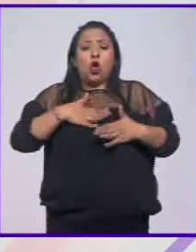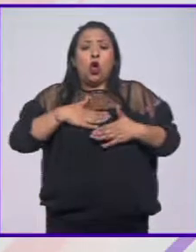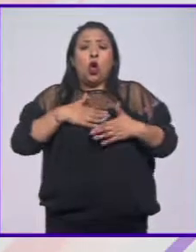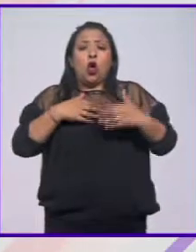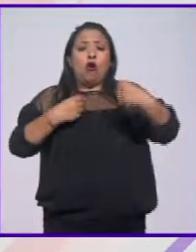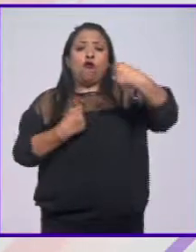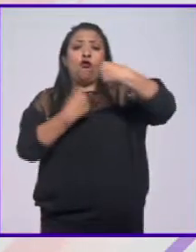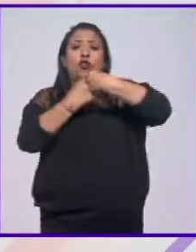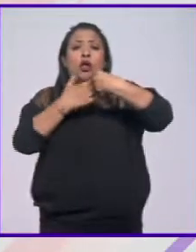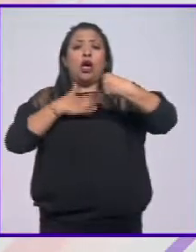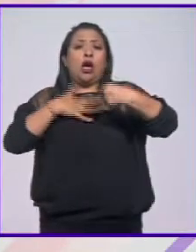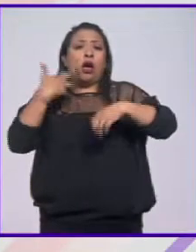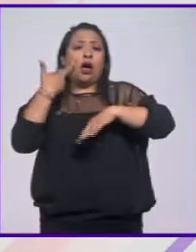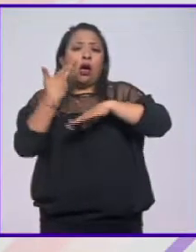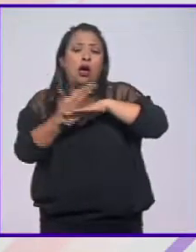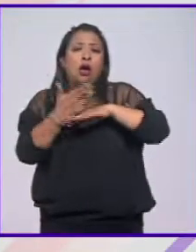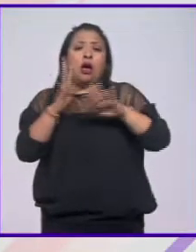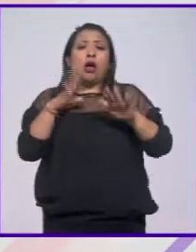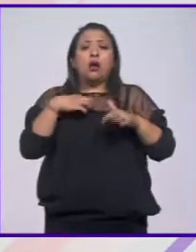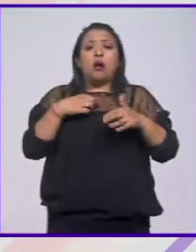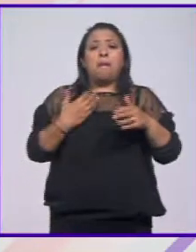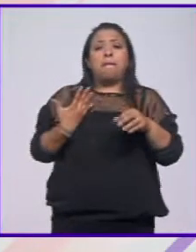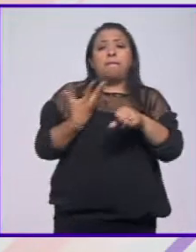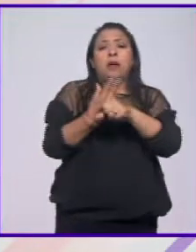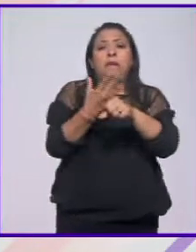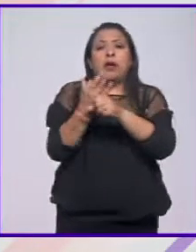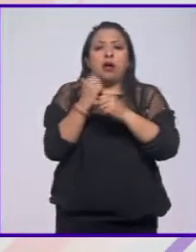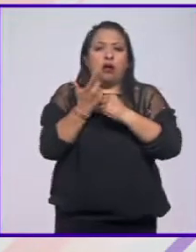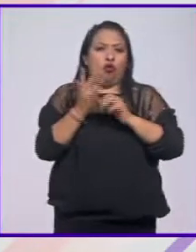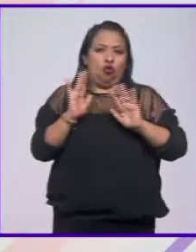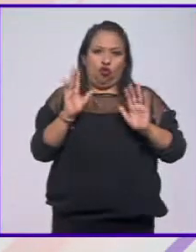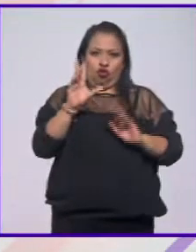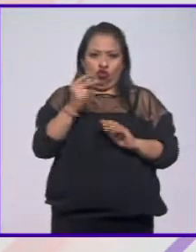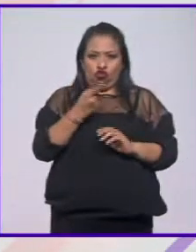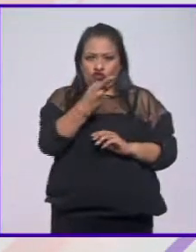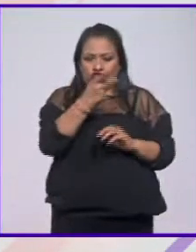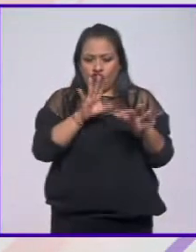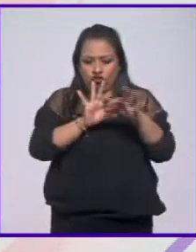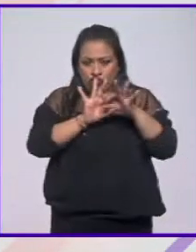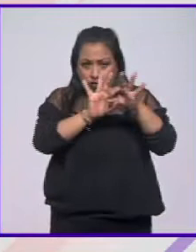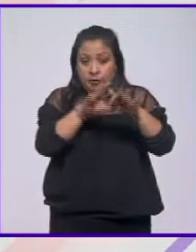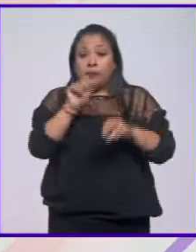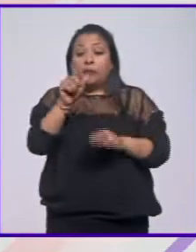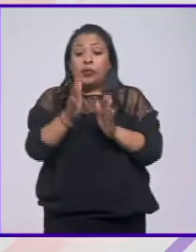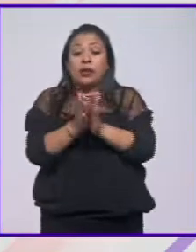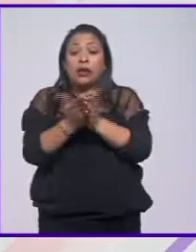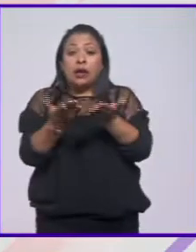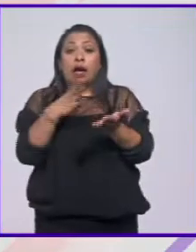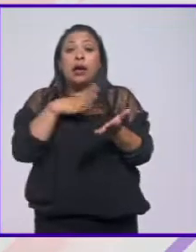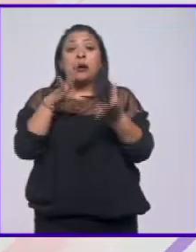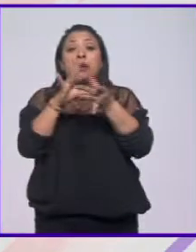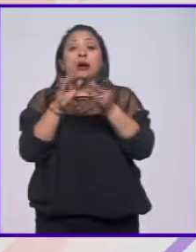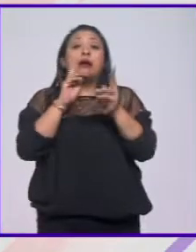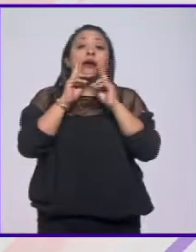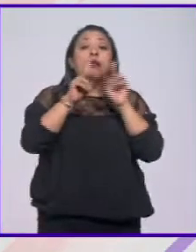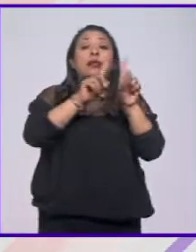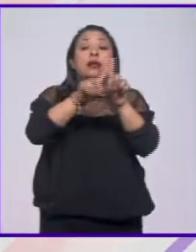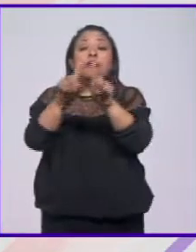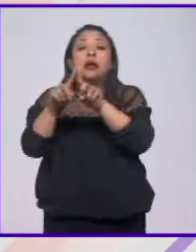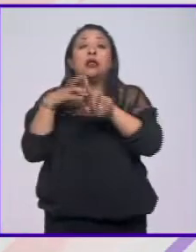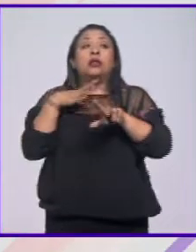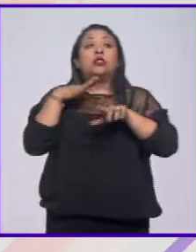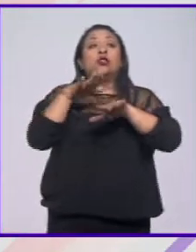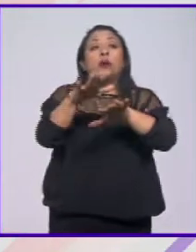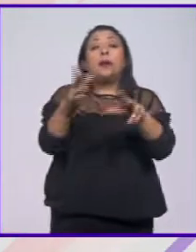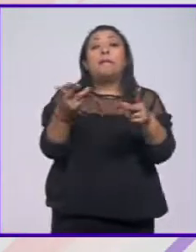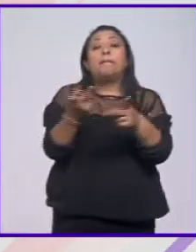frontera de donde tengan que venir las acciones para resolverlo. Además, este libro también plantea una construcción de las narrativas diferentes en torno a lo